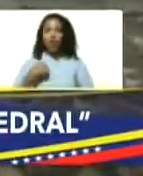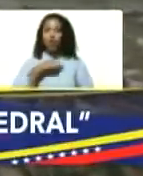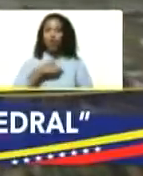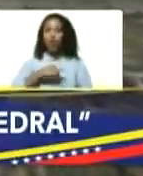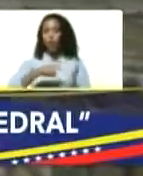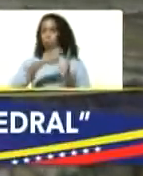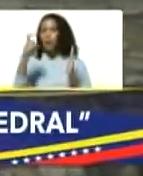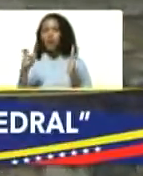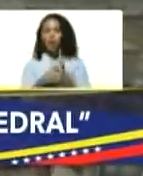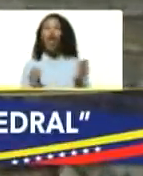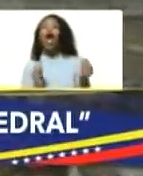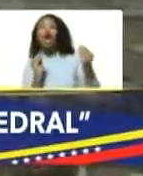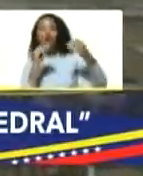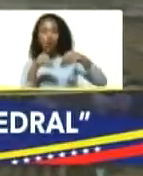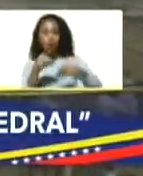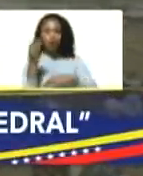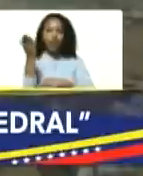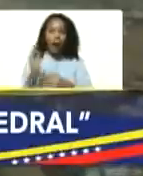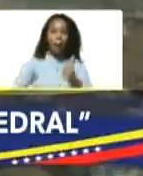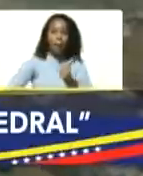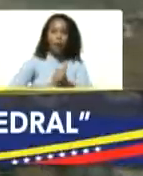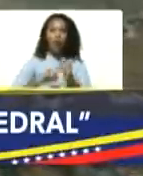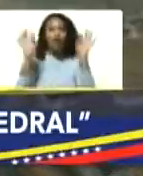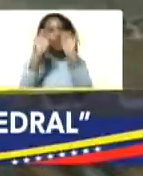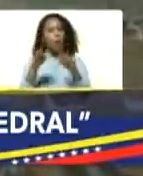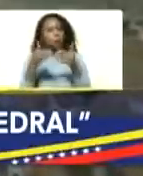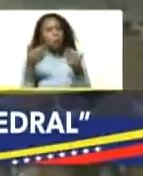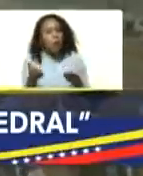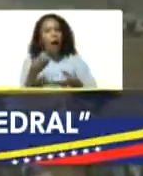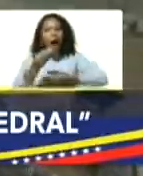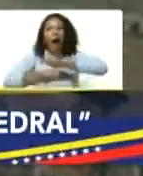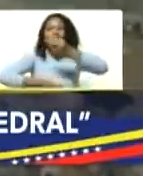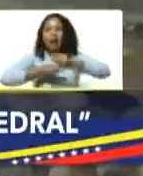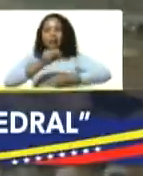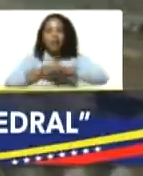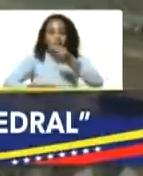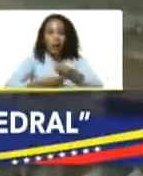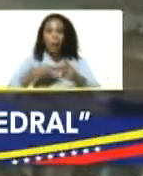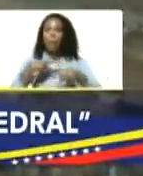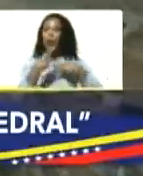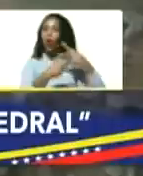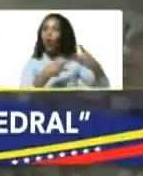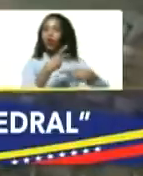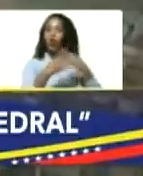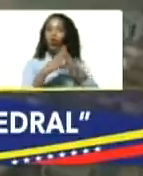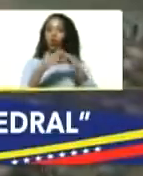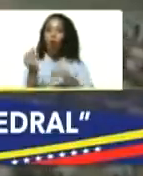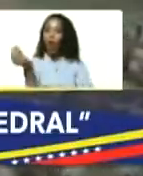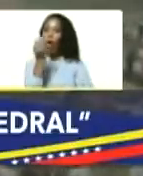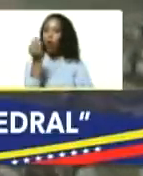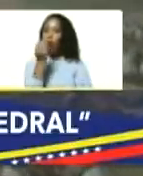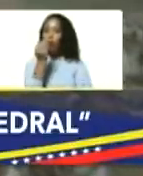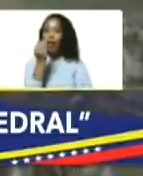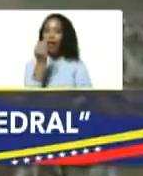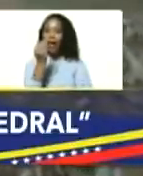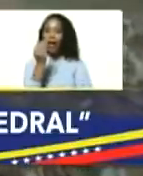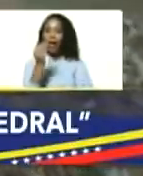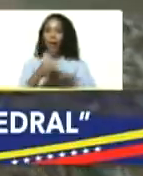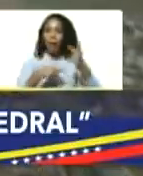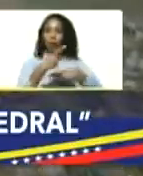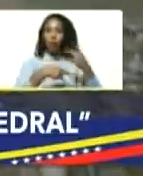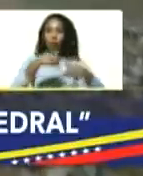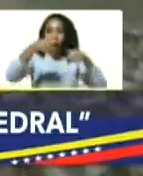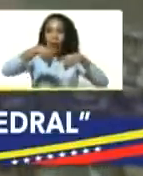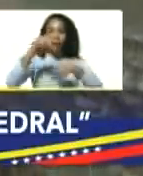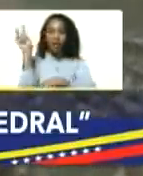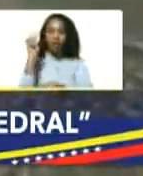de acuerdo con usted en el sentido de garantizar la producción de todos los alimentos que consuma que producimos en